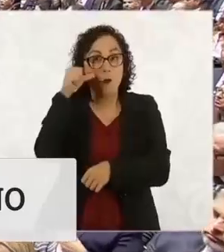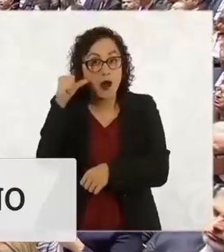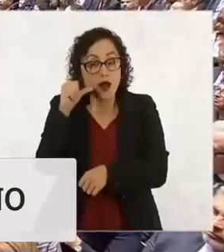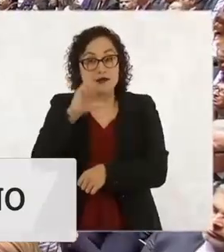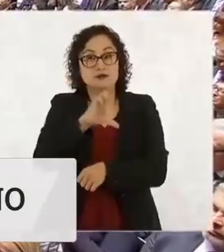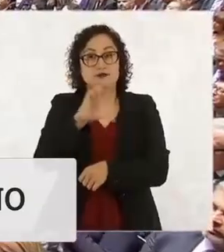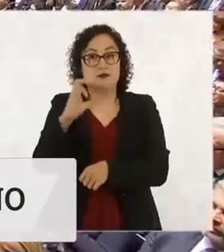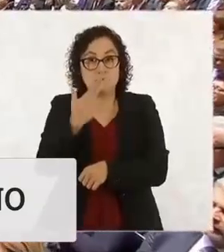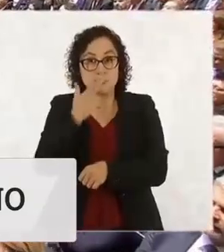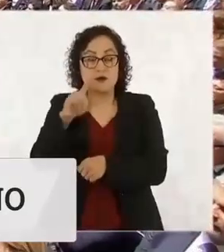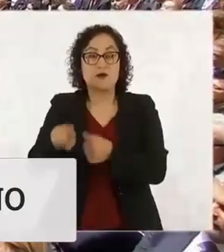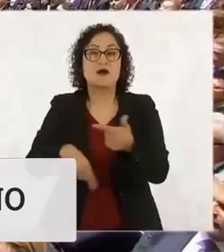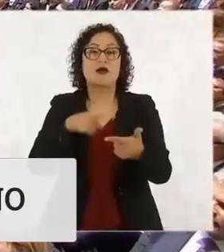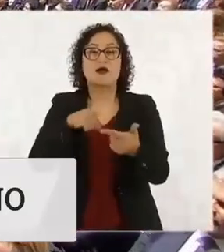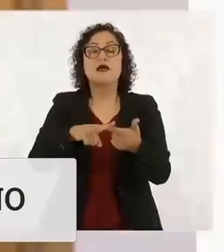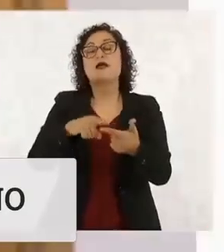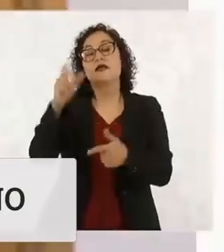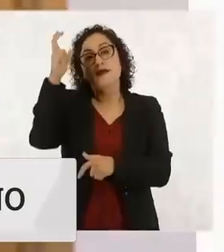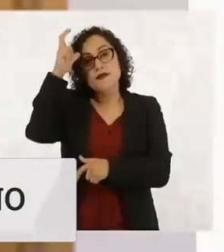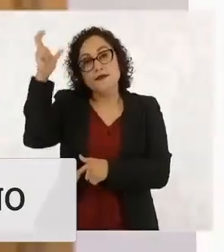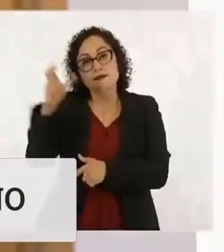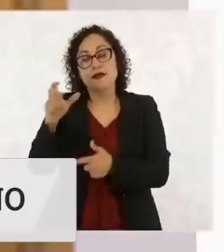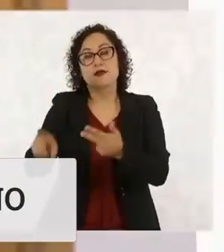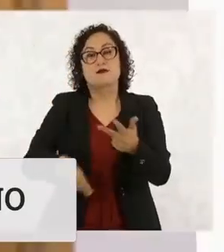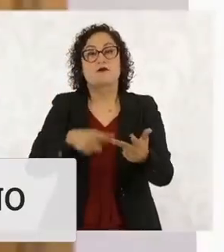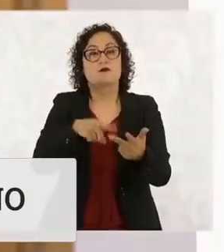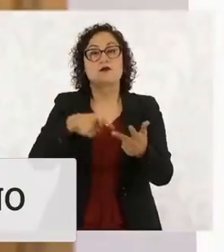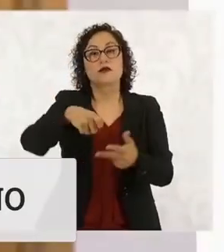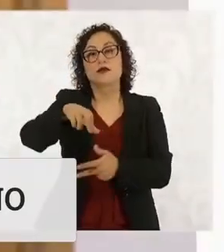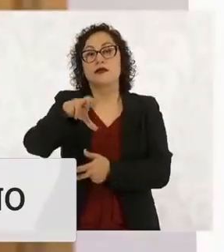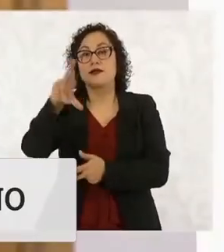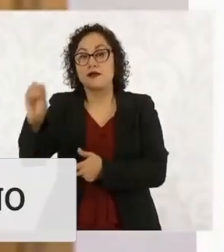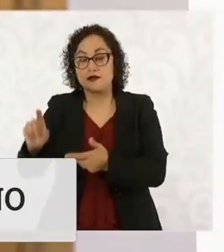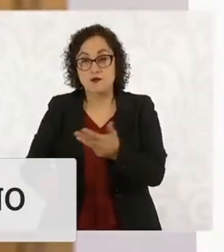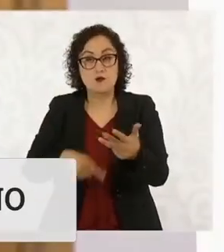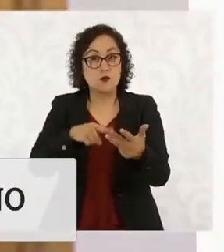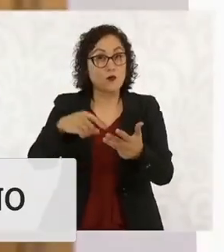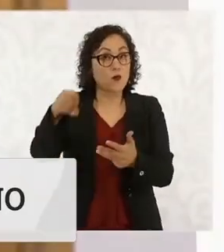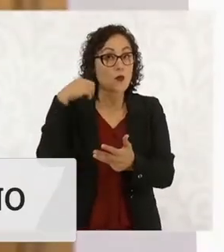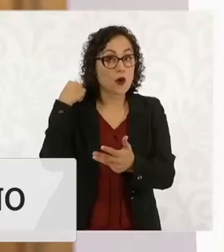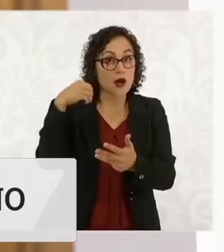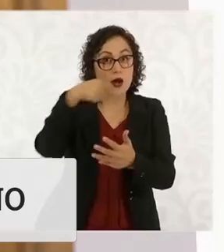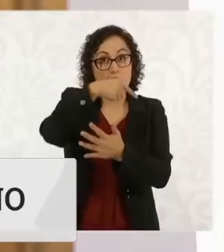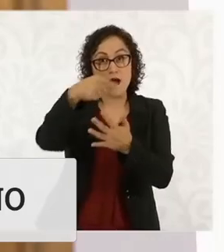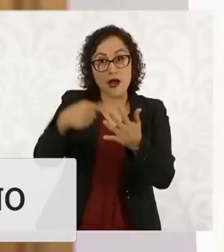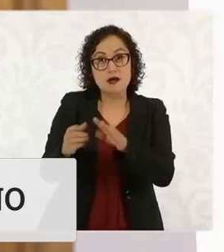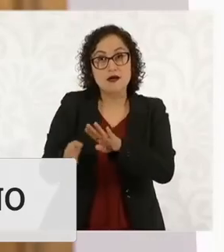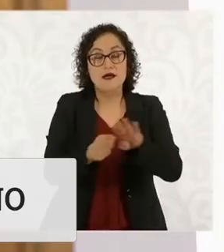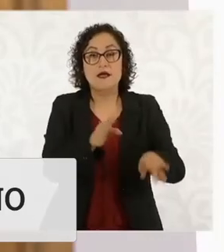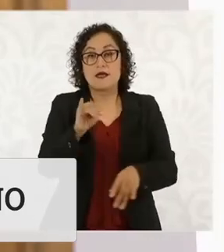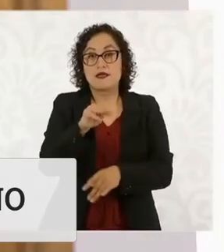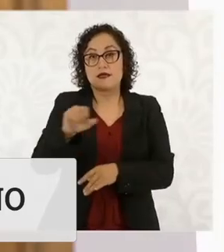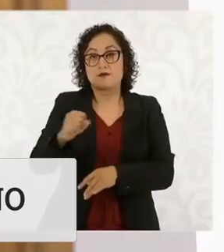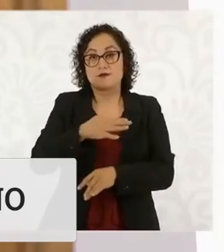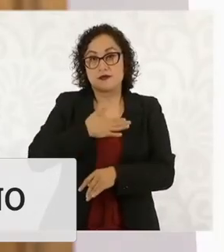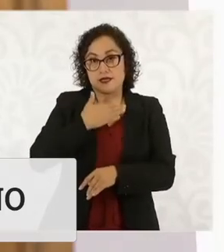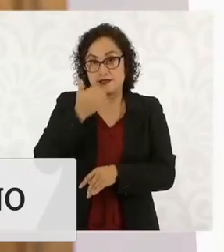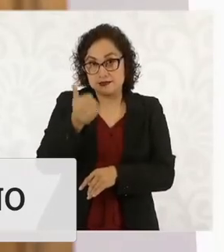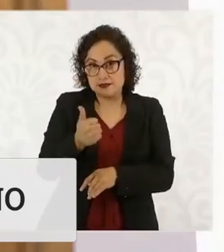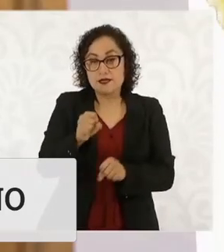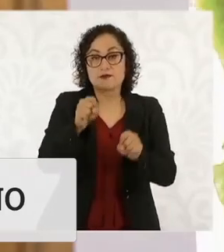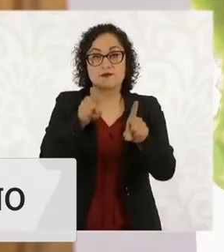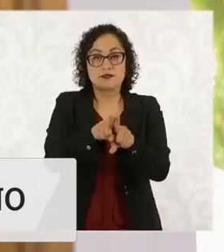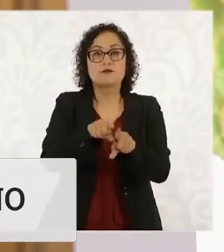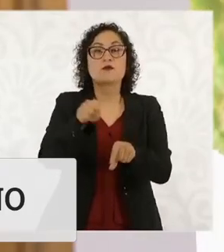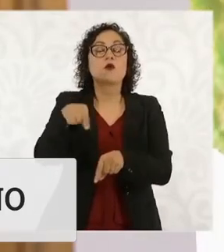en Pachuca, Hidalgo, Playa del Carmen, Quintana Roo y Nochistlán, Oaxaca. Y del IMSS Bienestar en Santiago